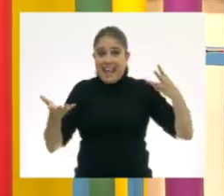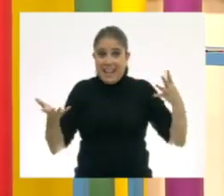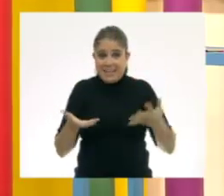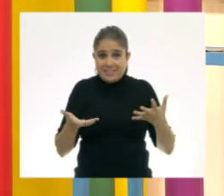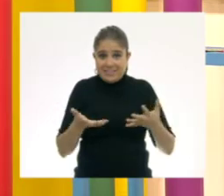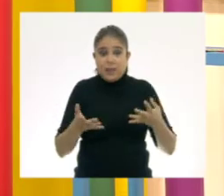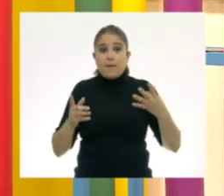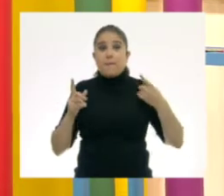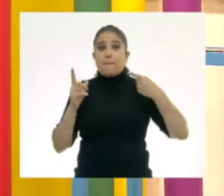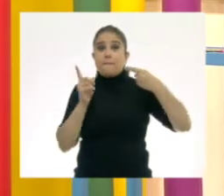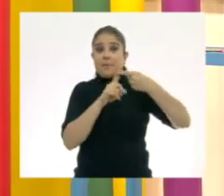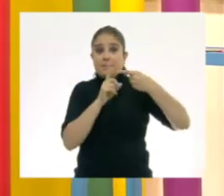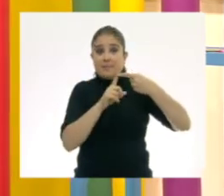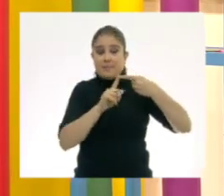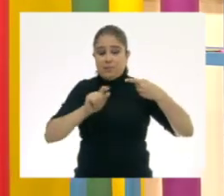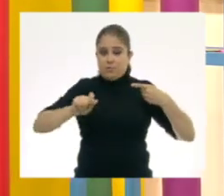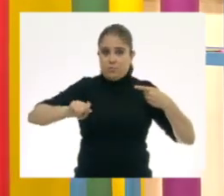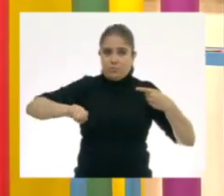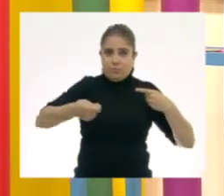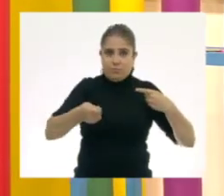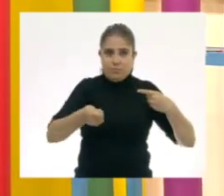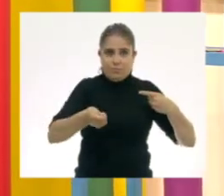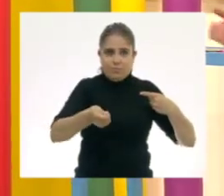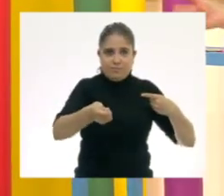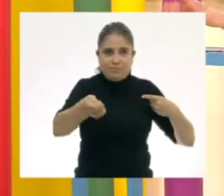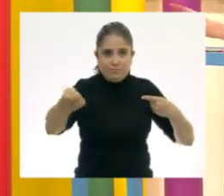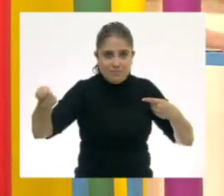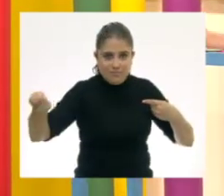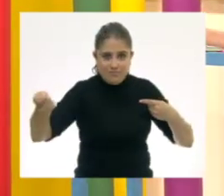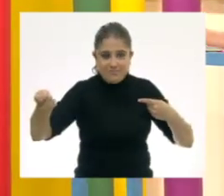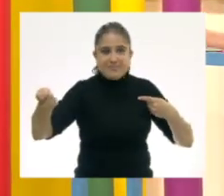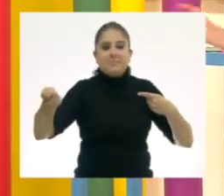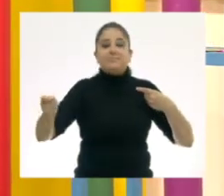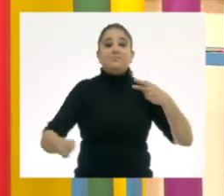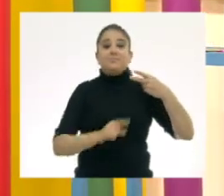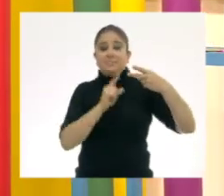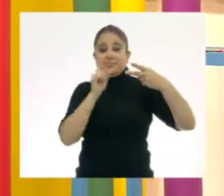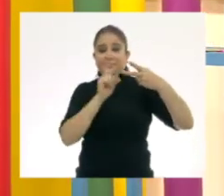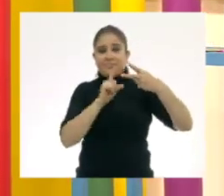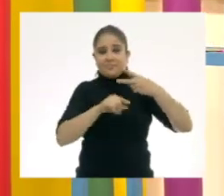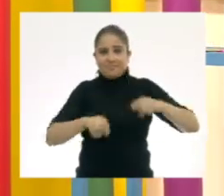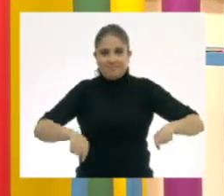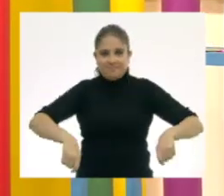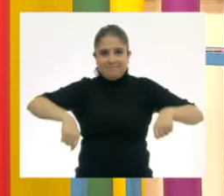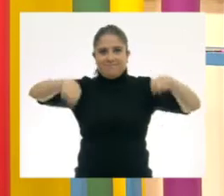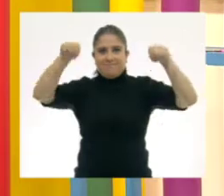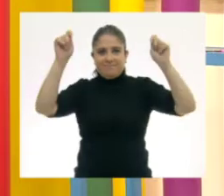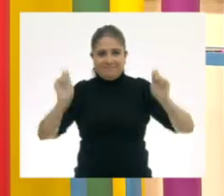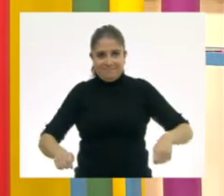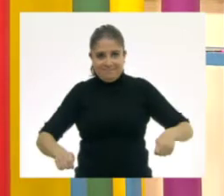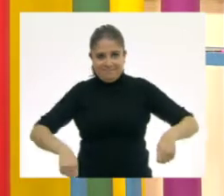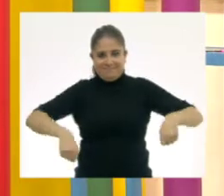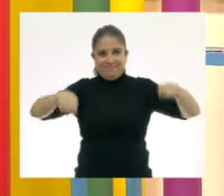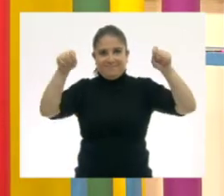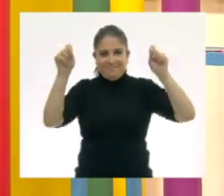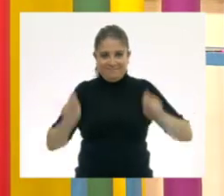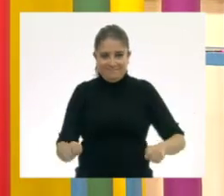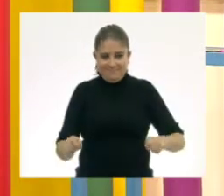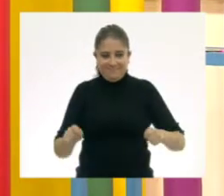acciones. Primera, abrir la puerta. Muy bien. Ajá. Segunda,